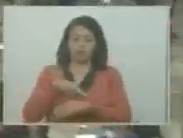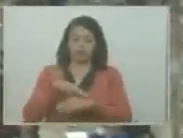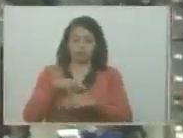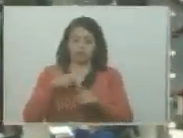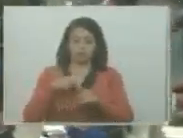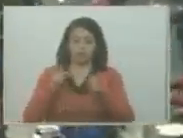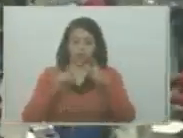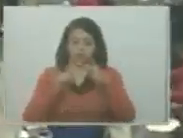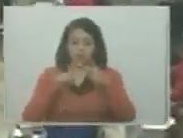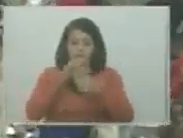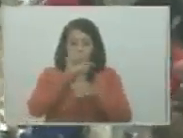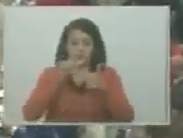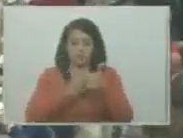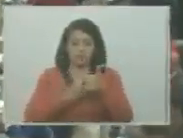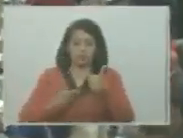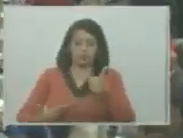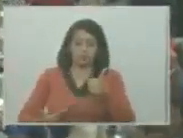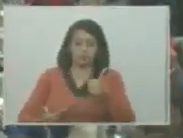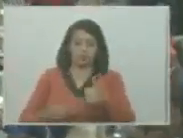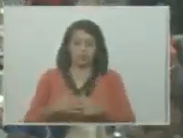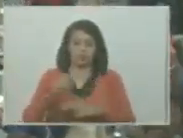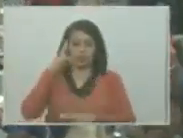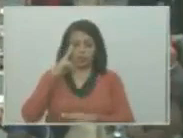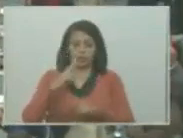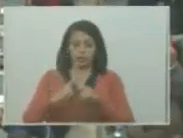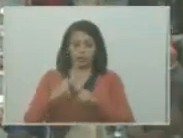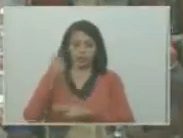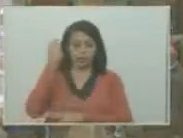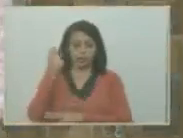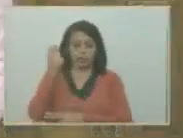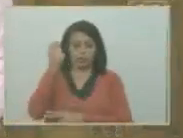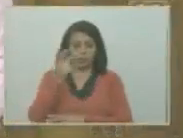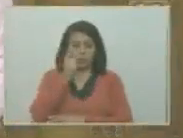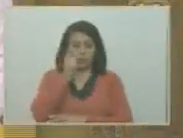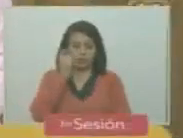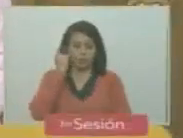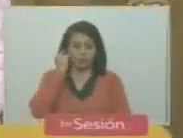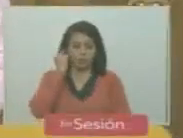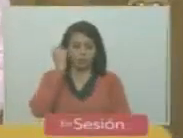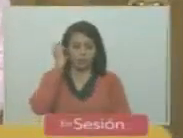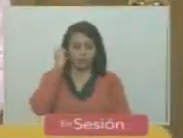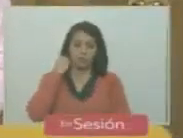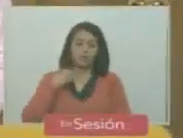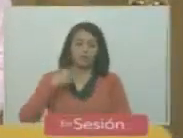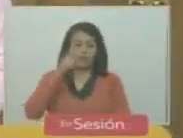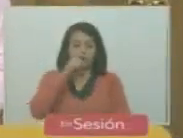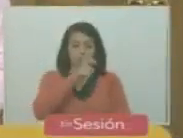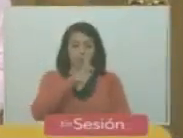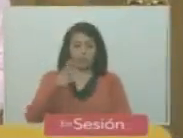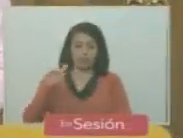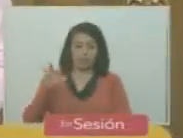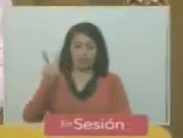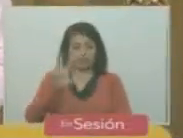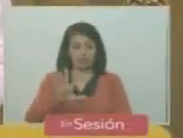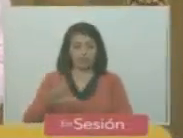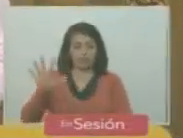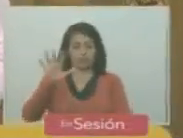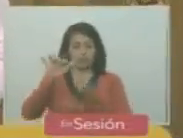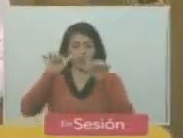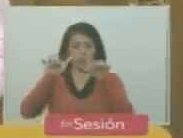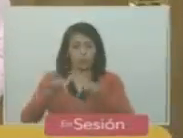Nacional, segunda vicepresidente, honorables diputados y diputadas. Pueblo de Venezuela,